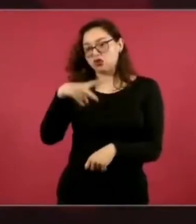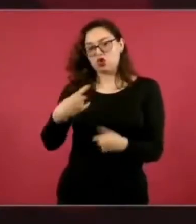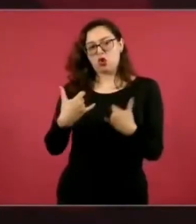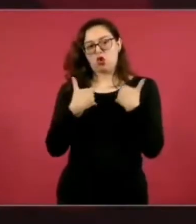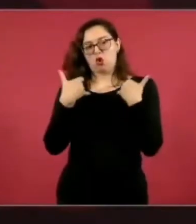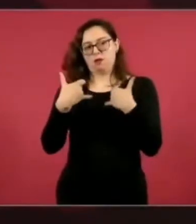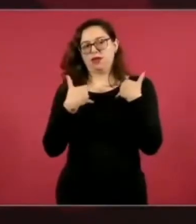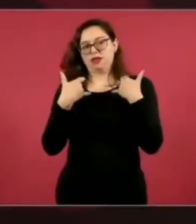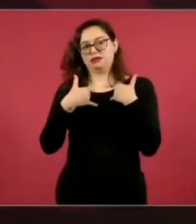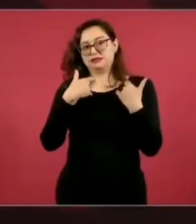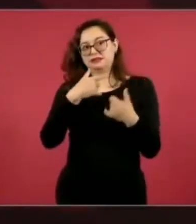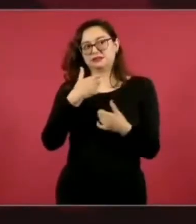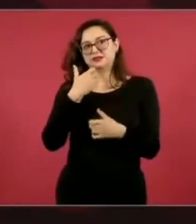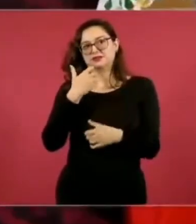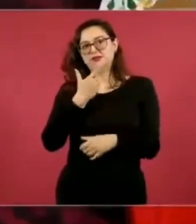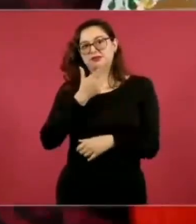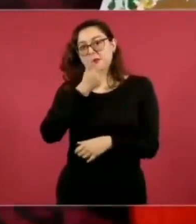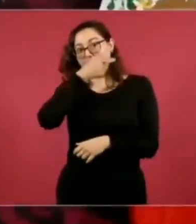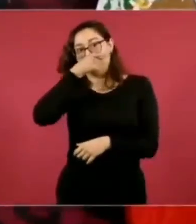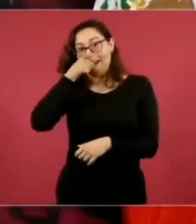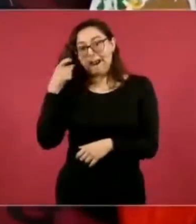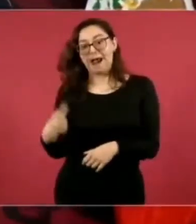los formaran allá,